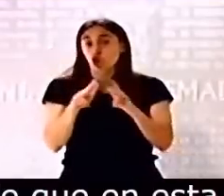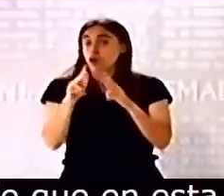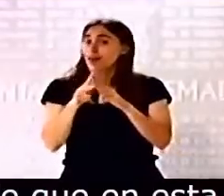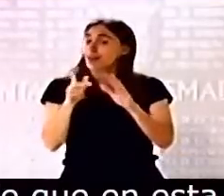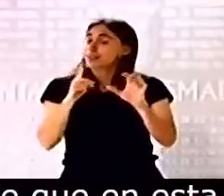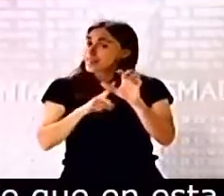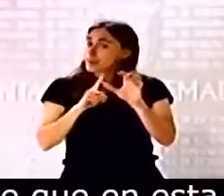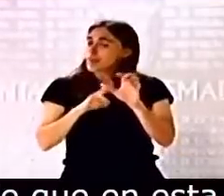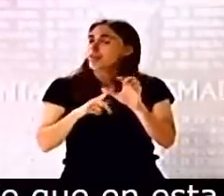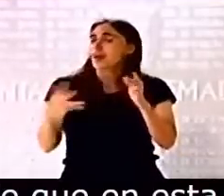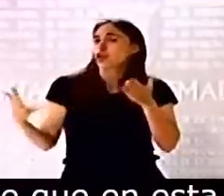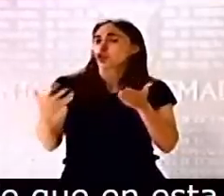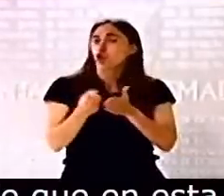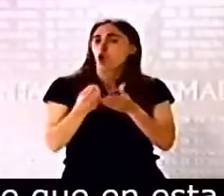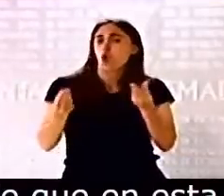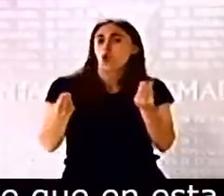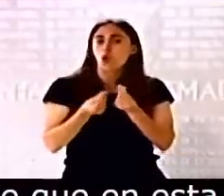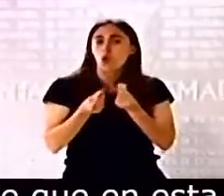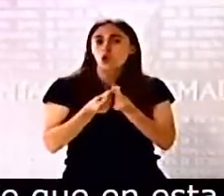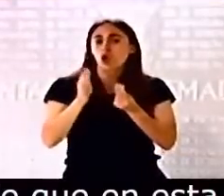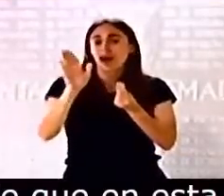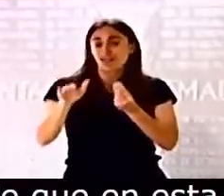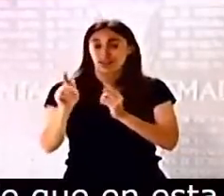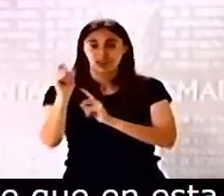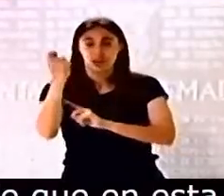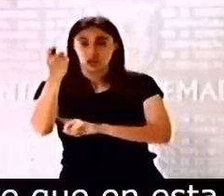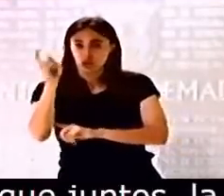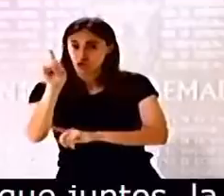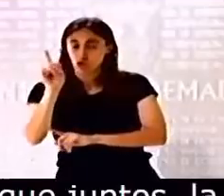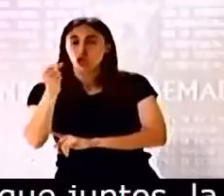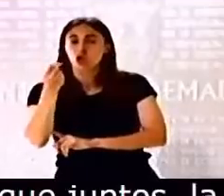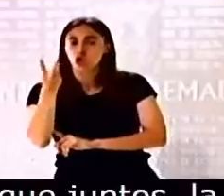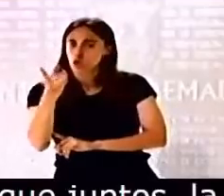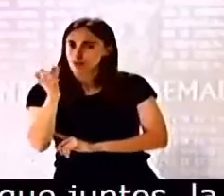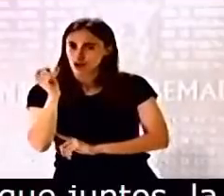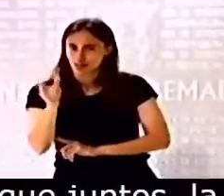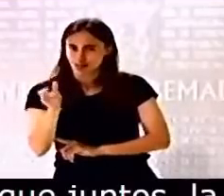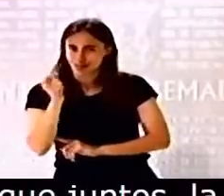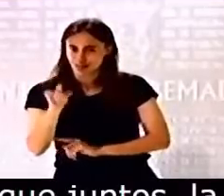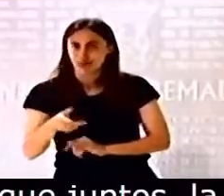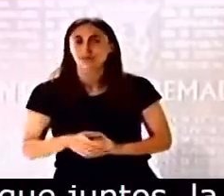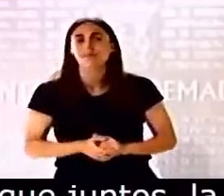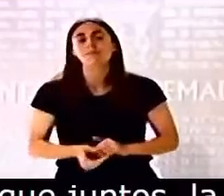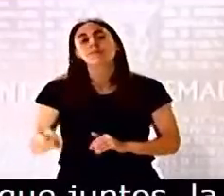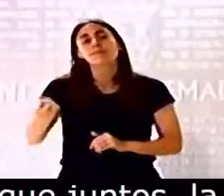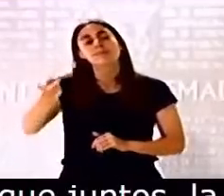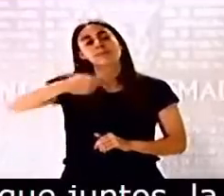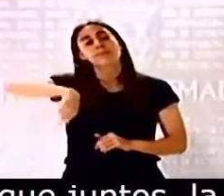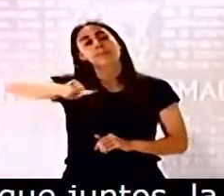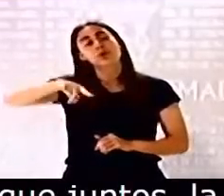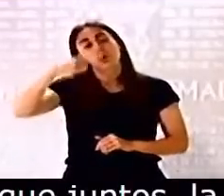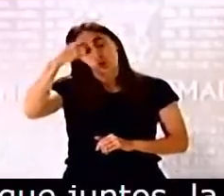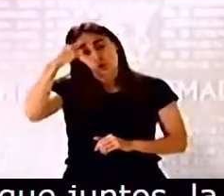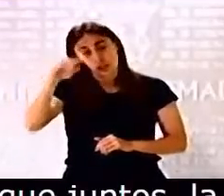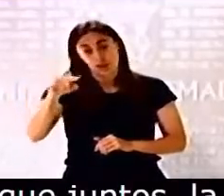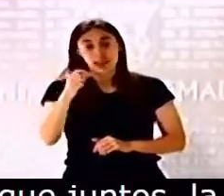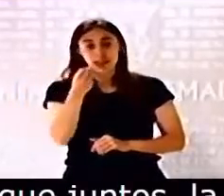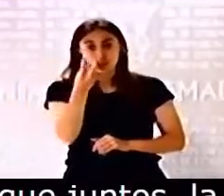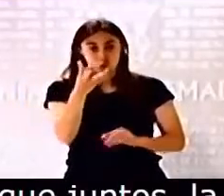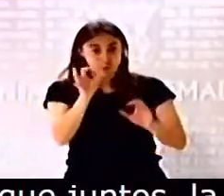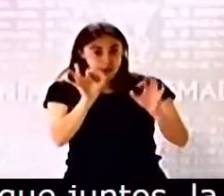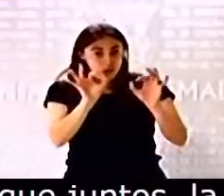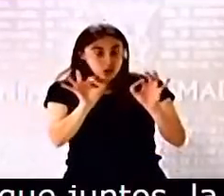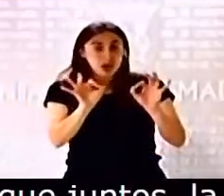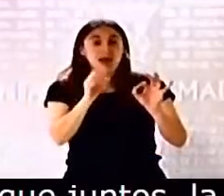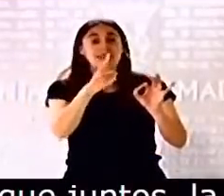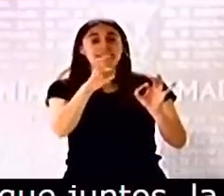ha conseguido que no hayamos llegado todavía a esas cifras de incidencia. Saben ustedes que a partir de esa cifra de incidencia, de